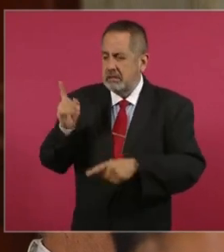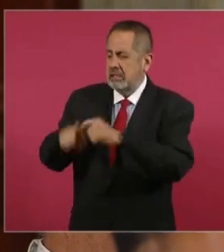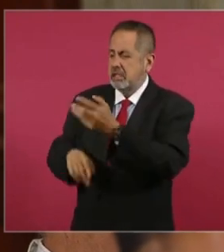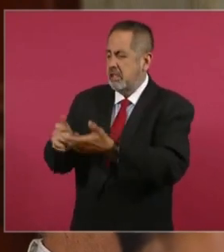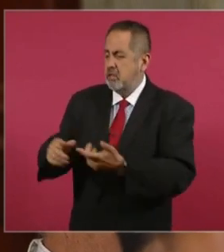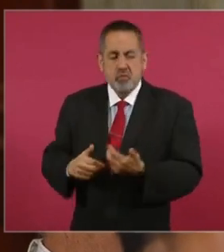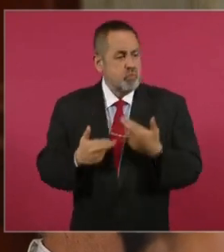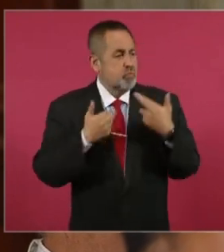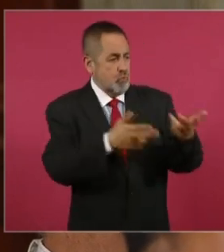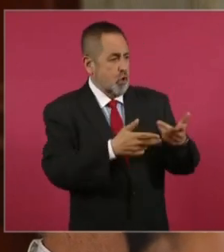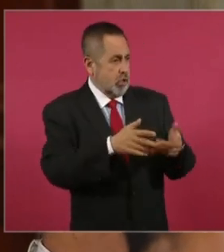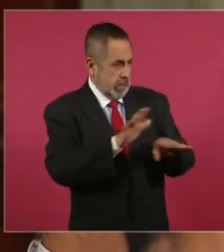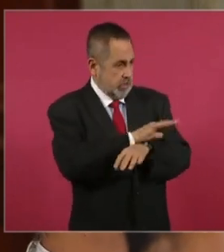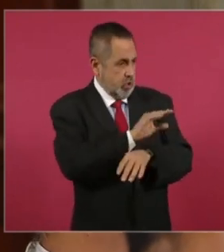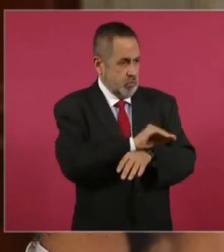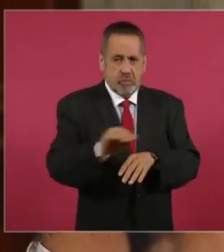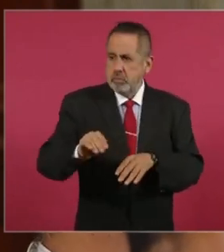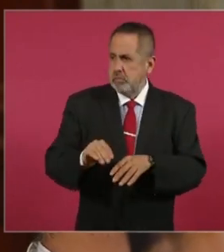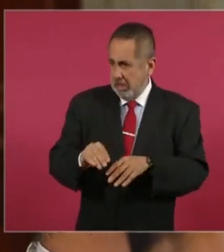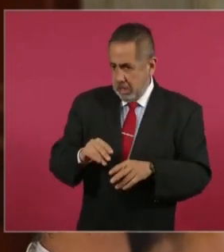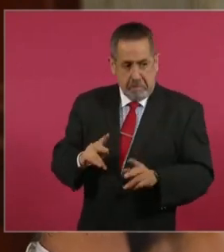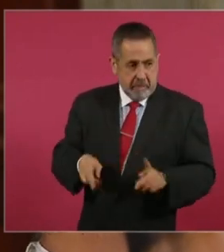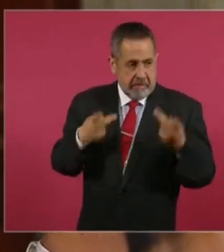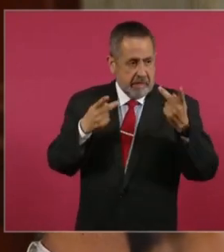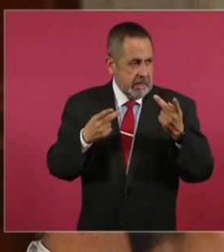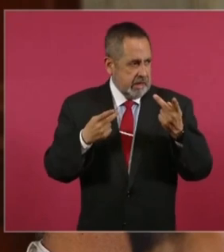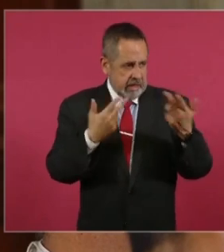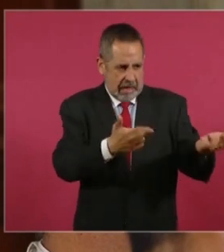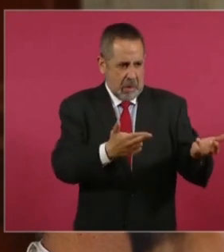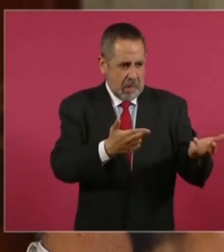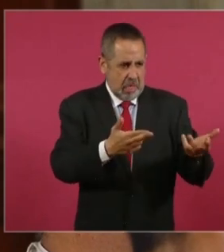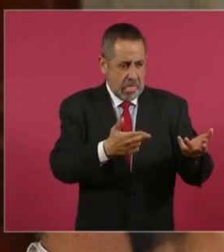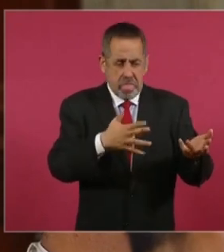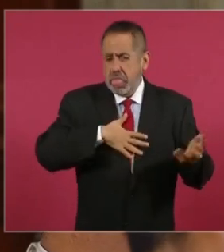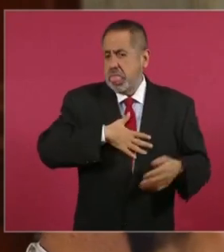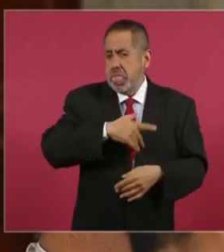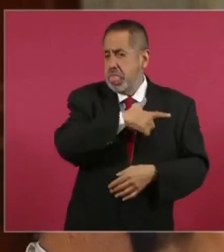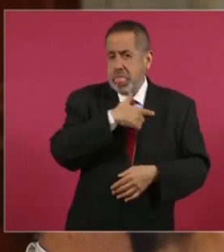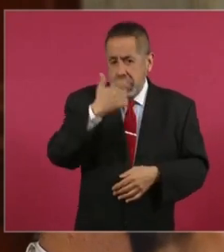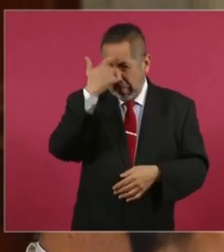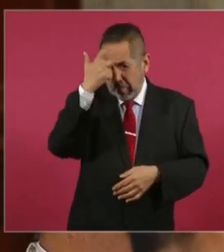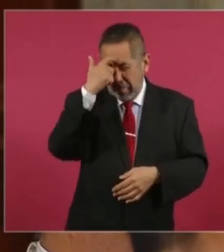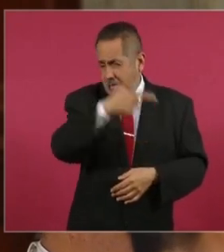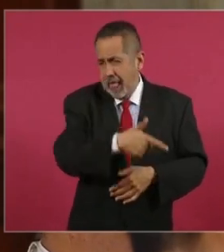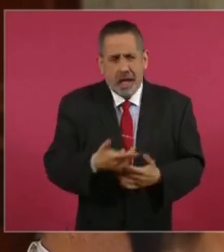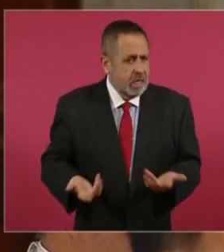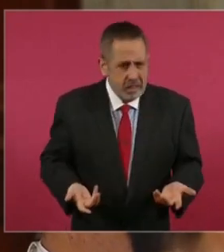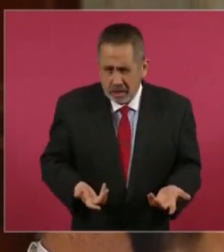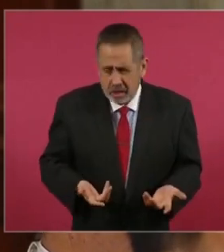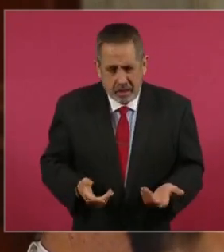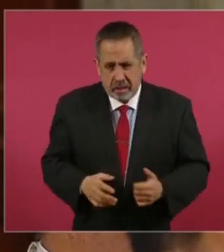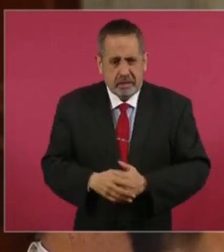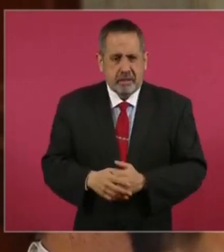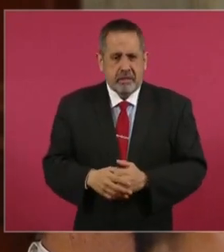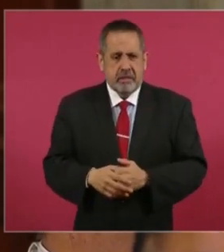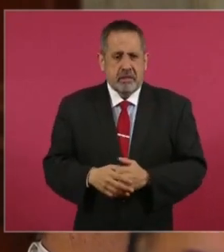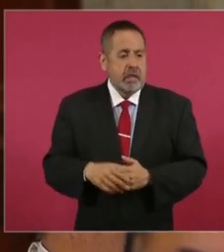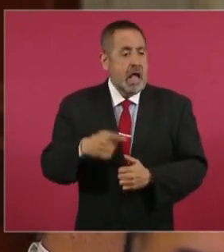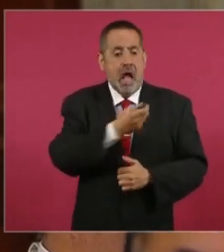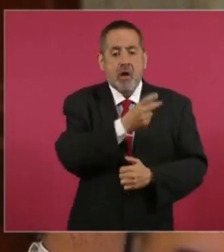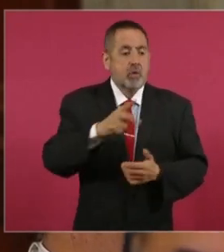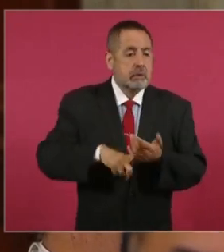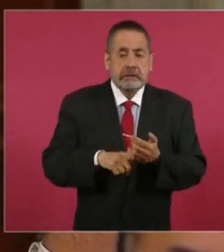decomisan, se intercambian, se compran, se venden, se regalan, se exhiben al antojo y voluntad de alguien. No faltan los